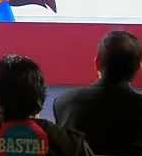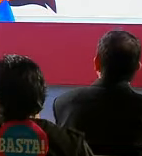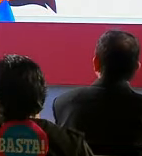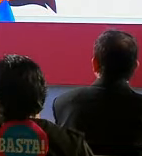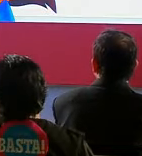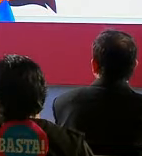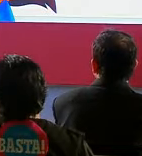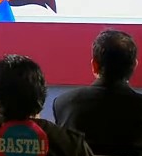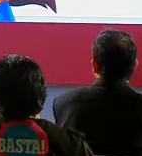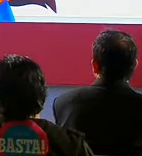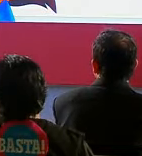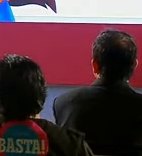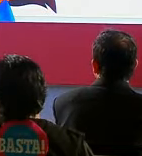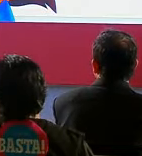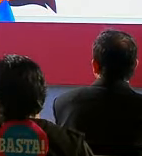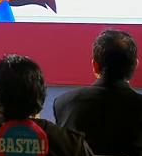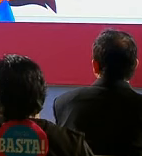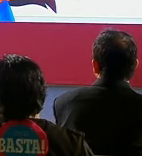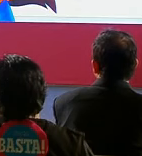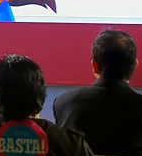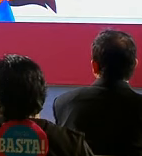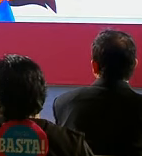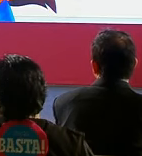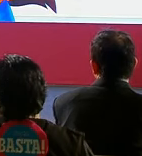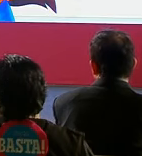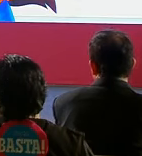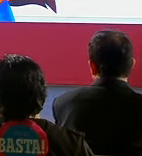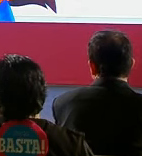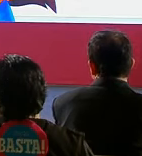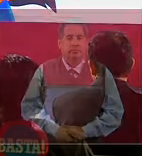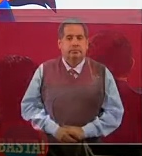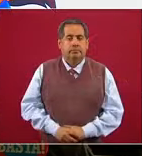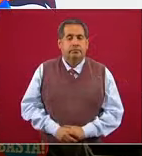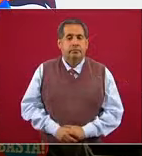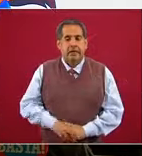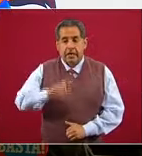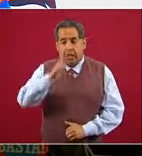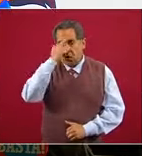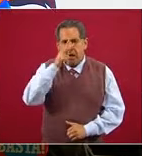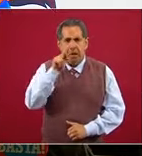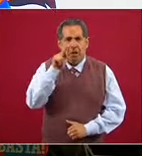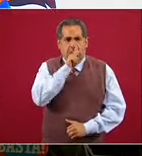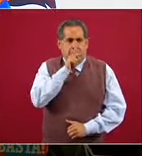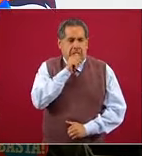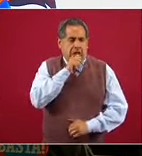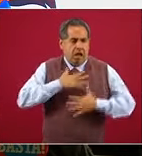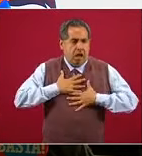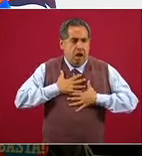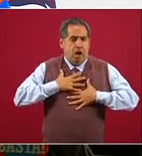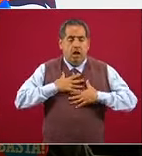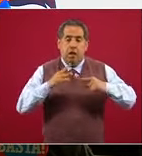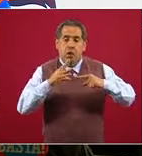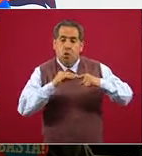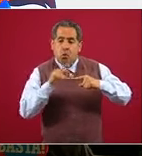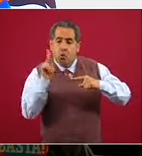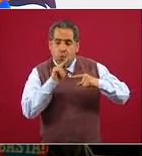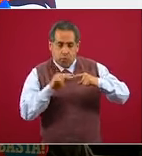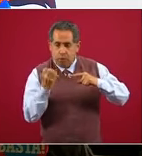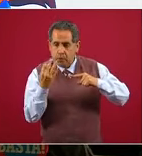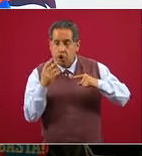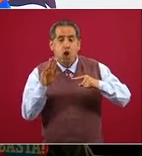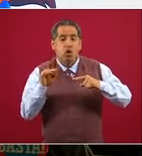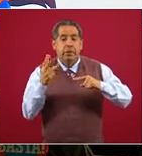y recordar sobre todo los signos de alerta. Falta de aire, dolor en el pecho, saturación menor a 93% de